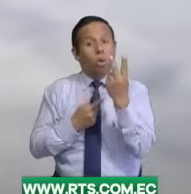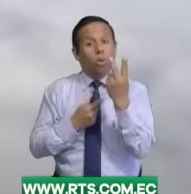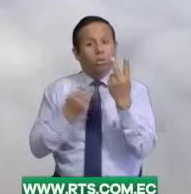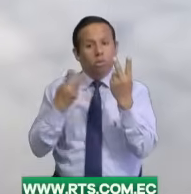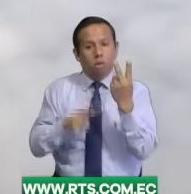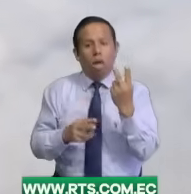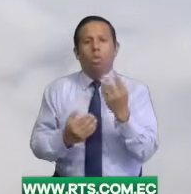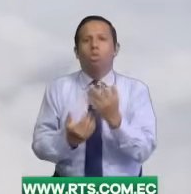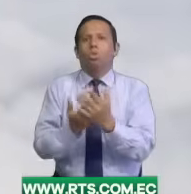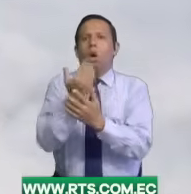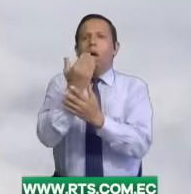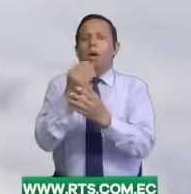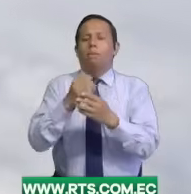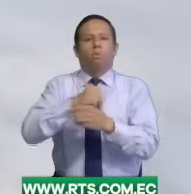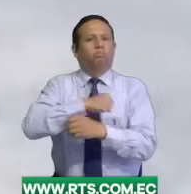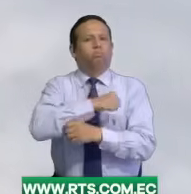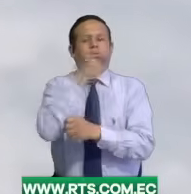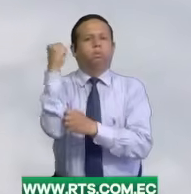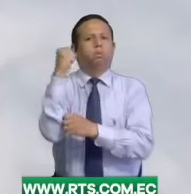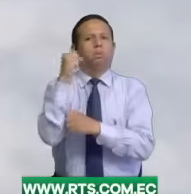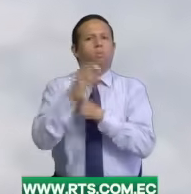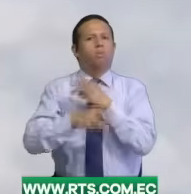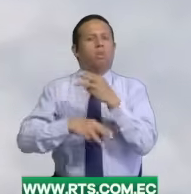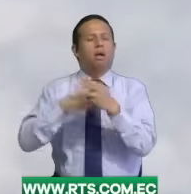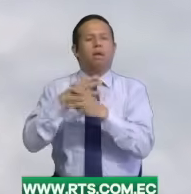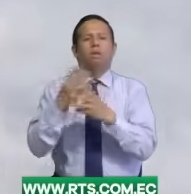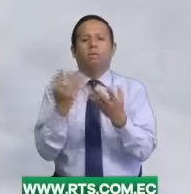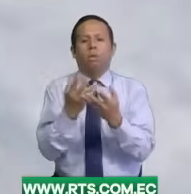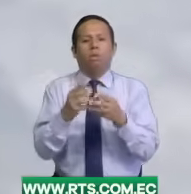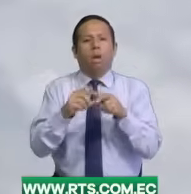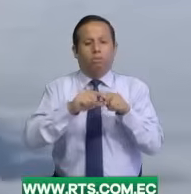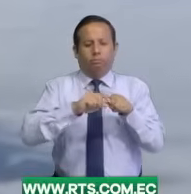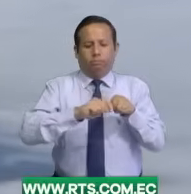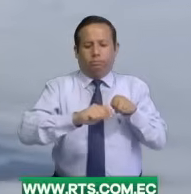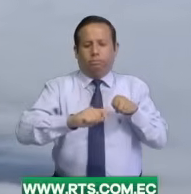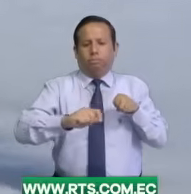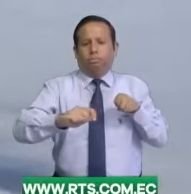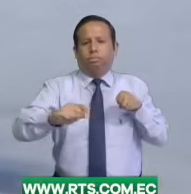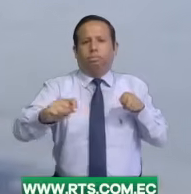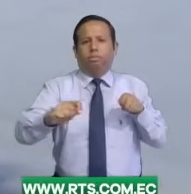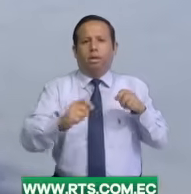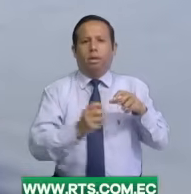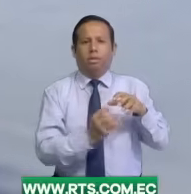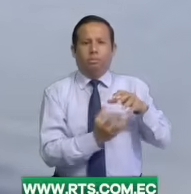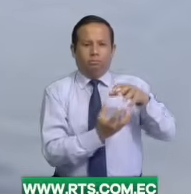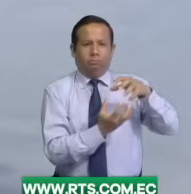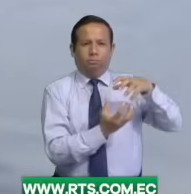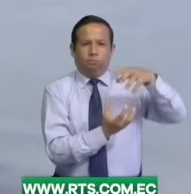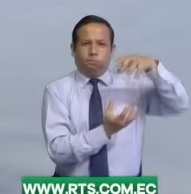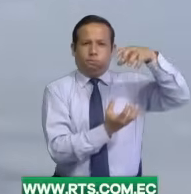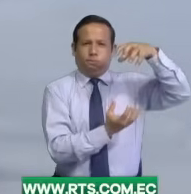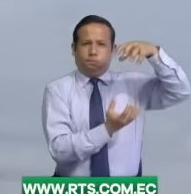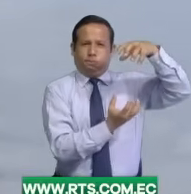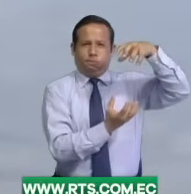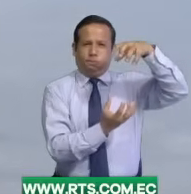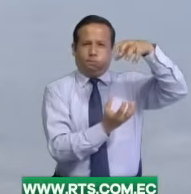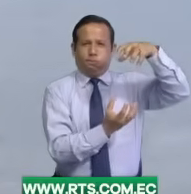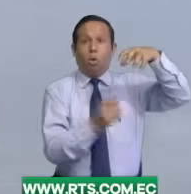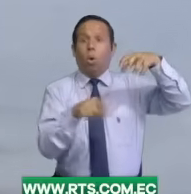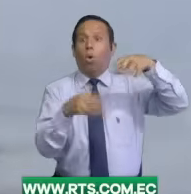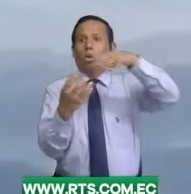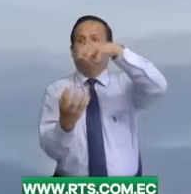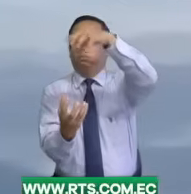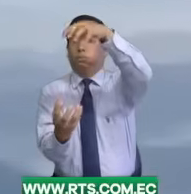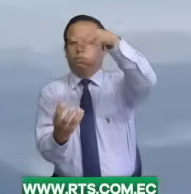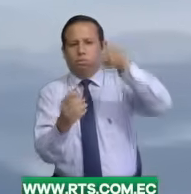un nuevo récord mundial al caminar en una cuerda floja tendida entre dos globos aerostáticos a